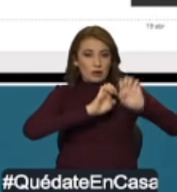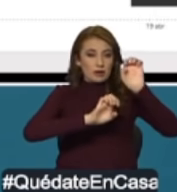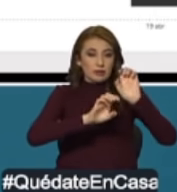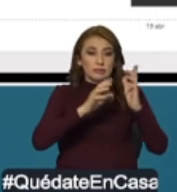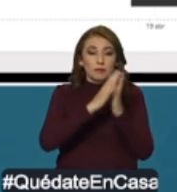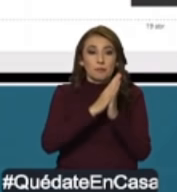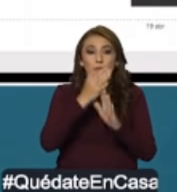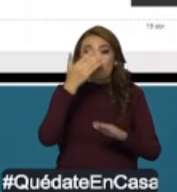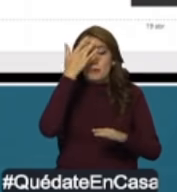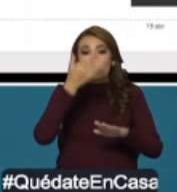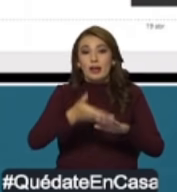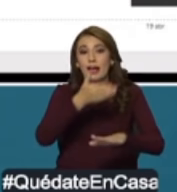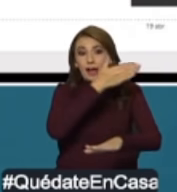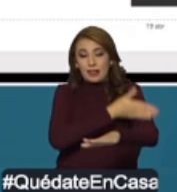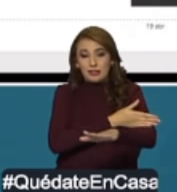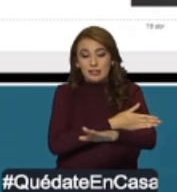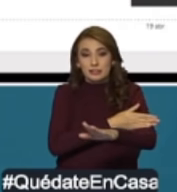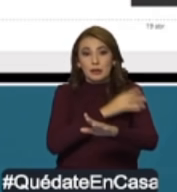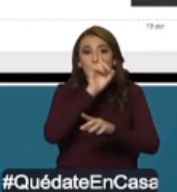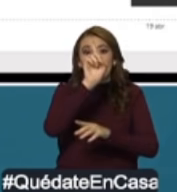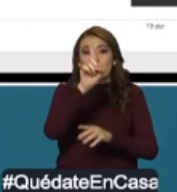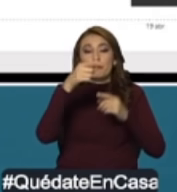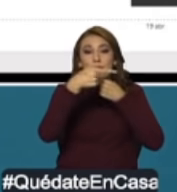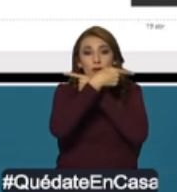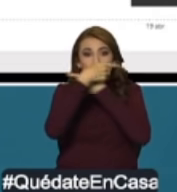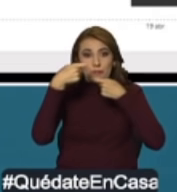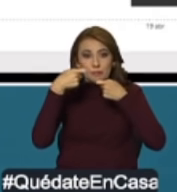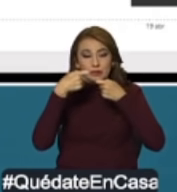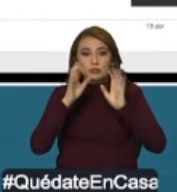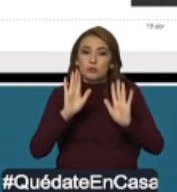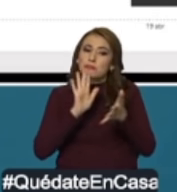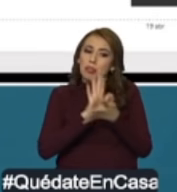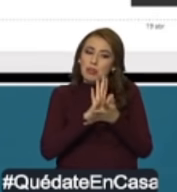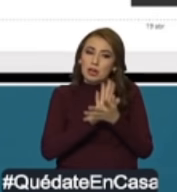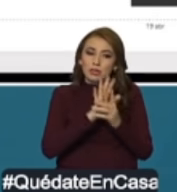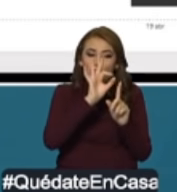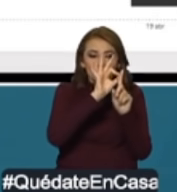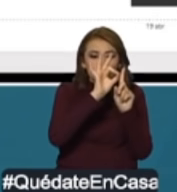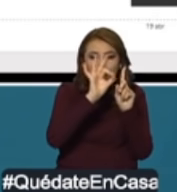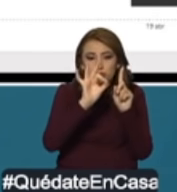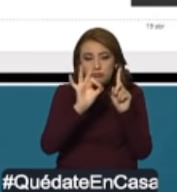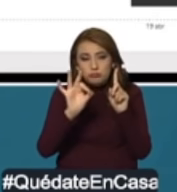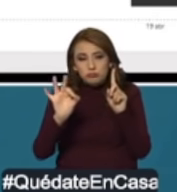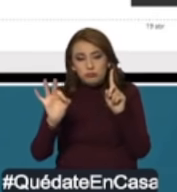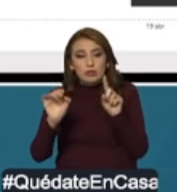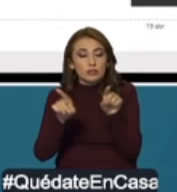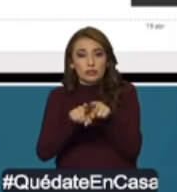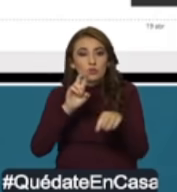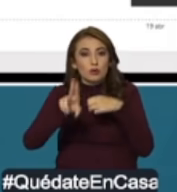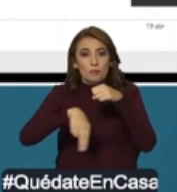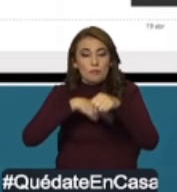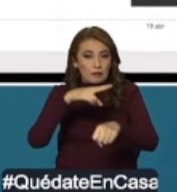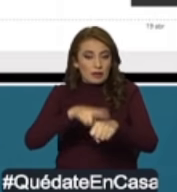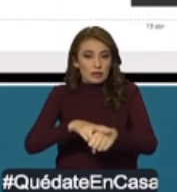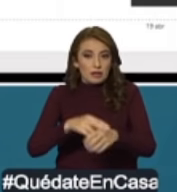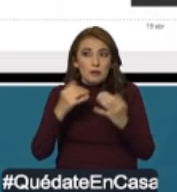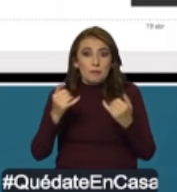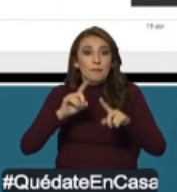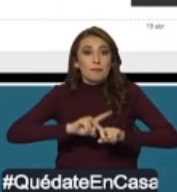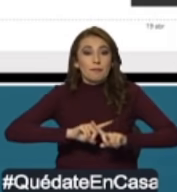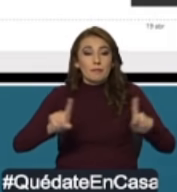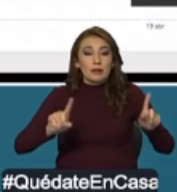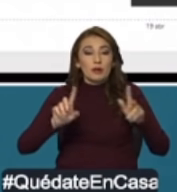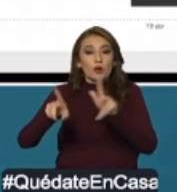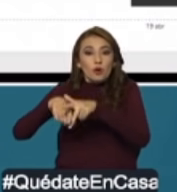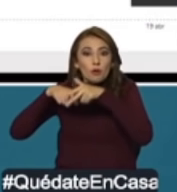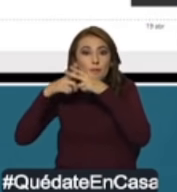teníamos antes de la crisis sanitaria, y obviamente todavía hay un crecimiento del 80.2% en las